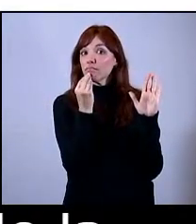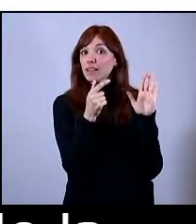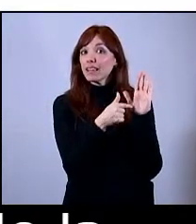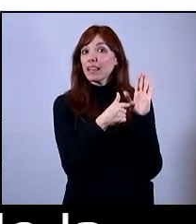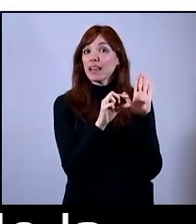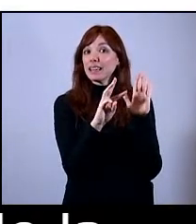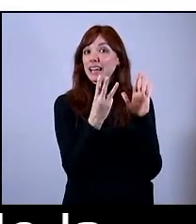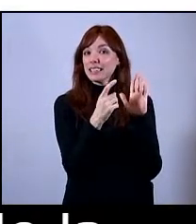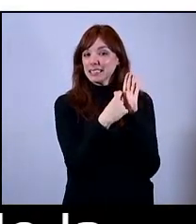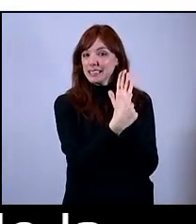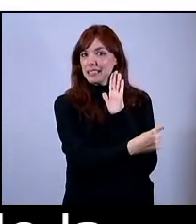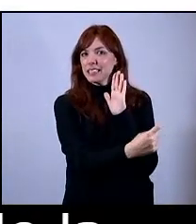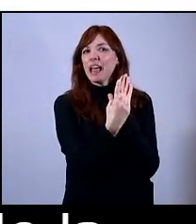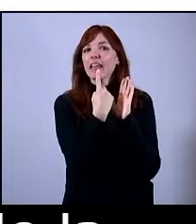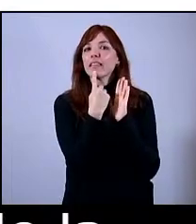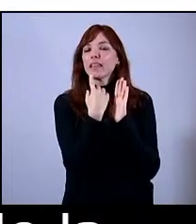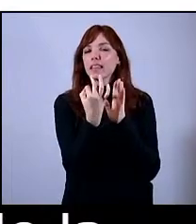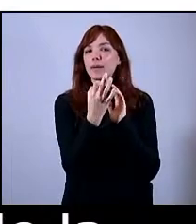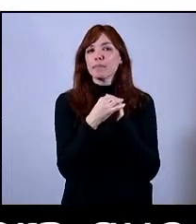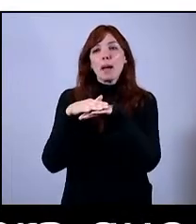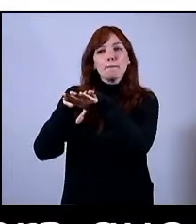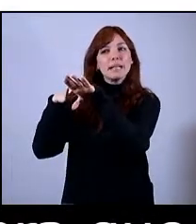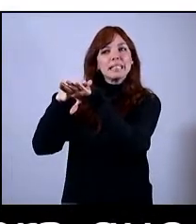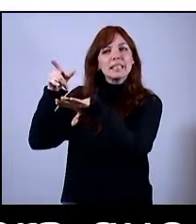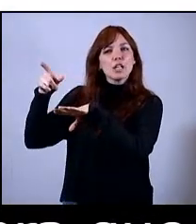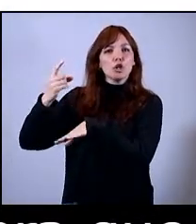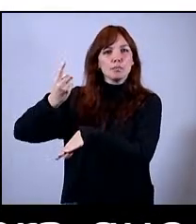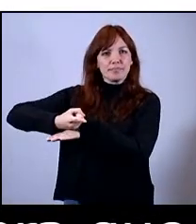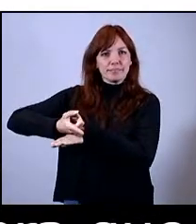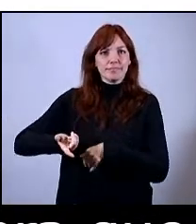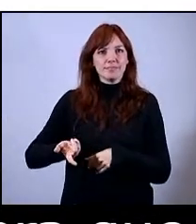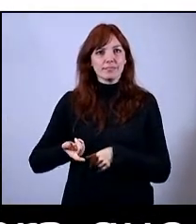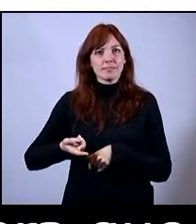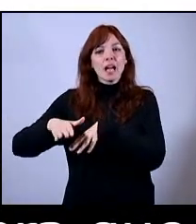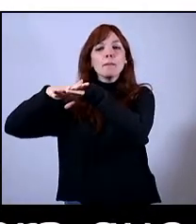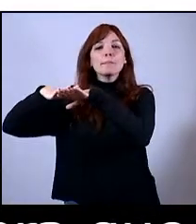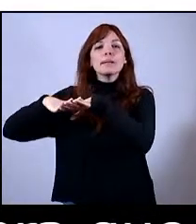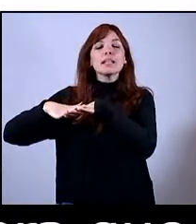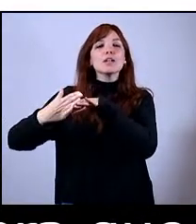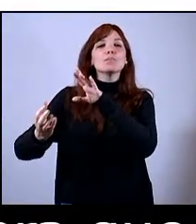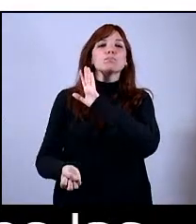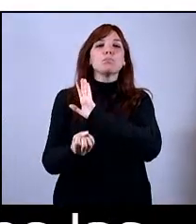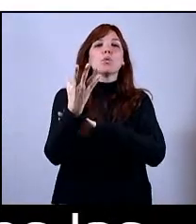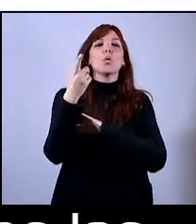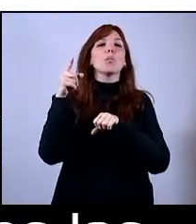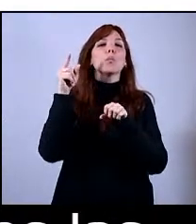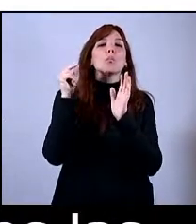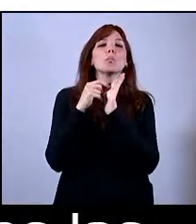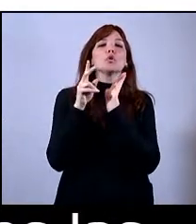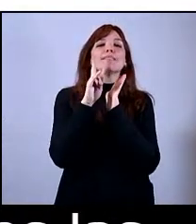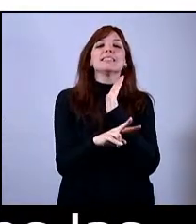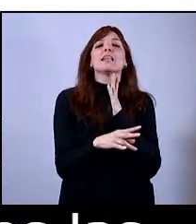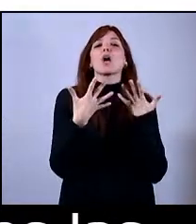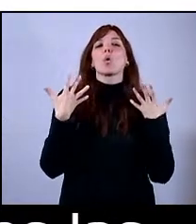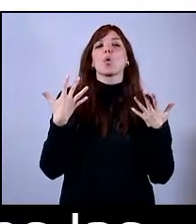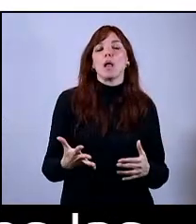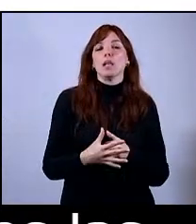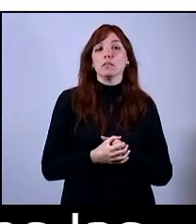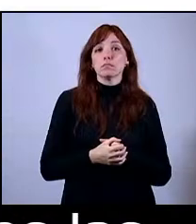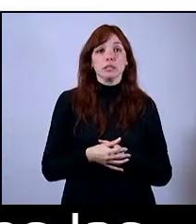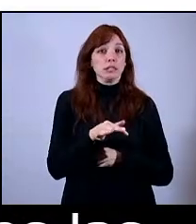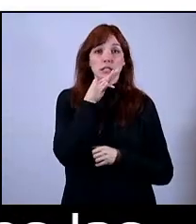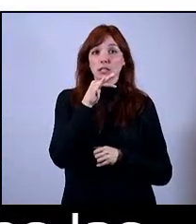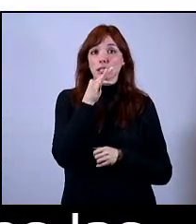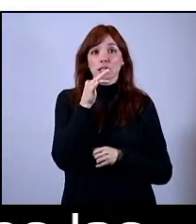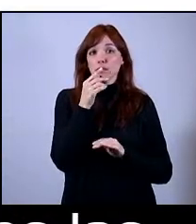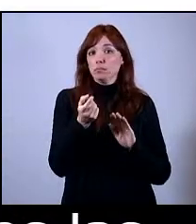tercera que el Ministerio tiene que determinar qué criterios utilizamos las comunidades autónomas para calcularlos. Todavía no están los